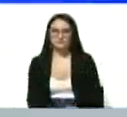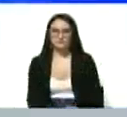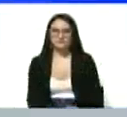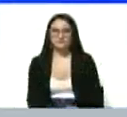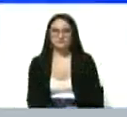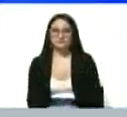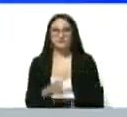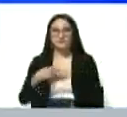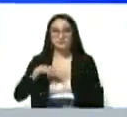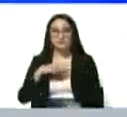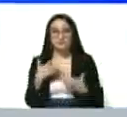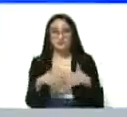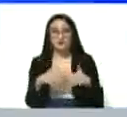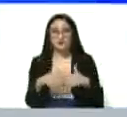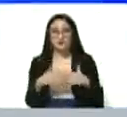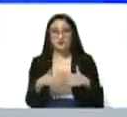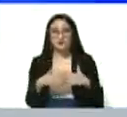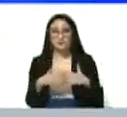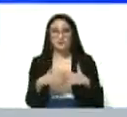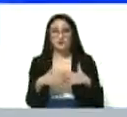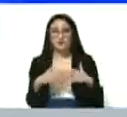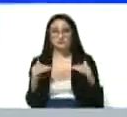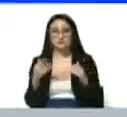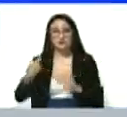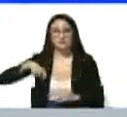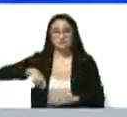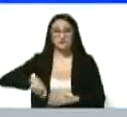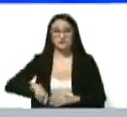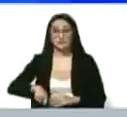Nuestra industria de altos niveles de inversión